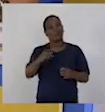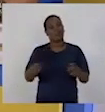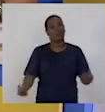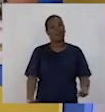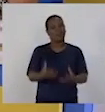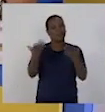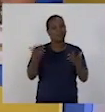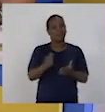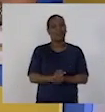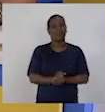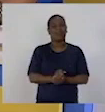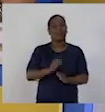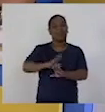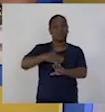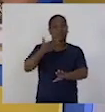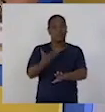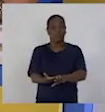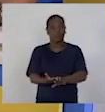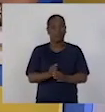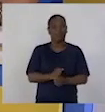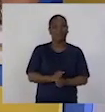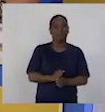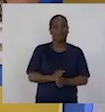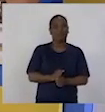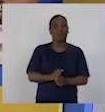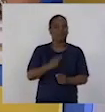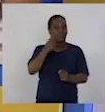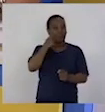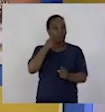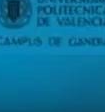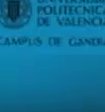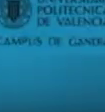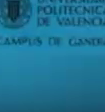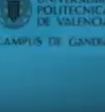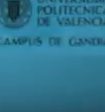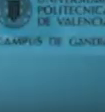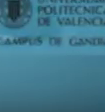Ahora, a continuación, mostraremos el siguiente video.